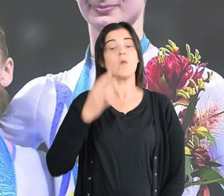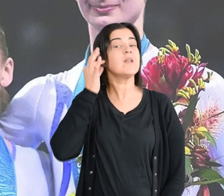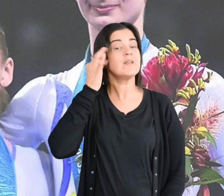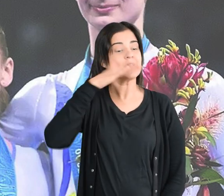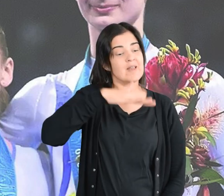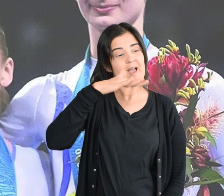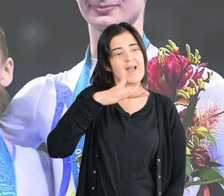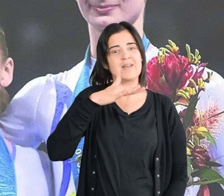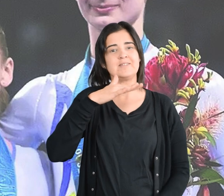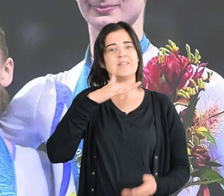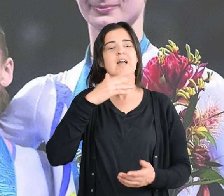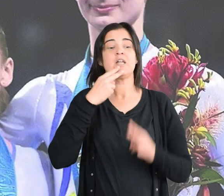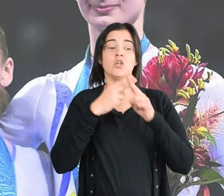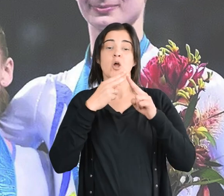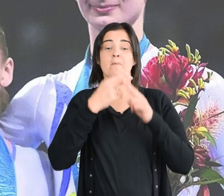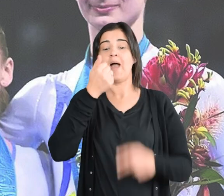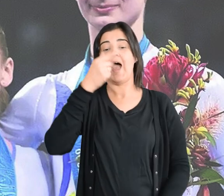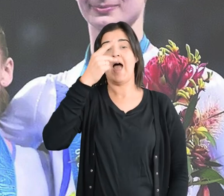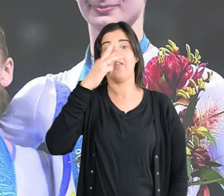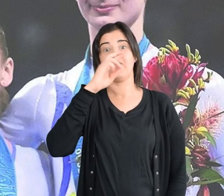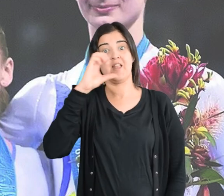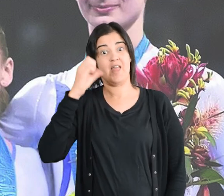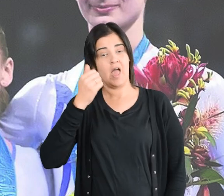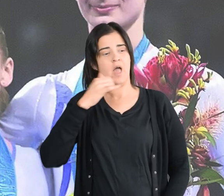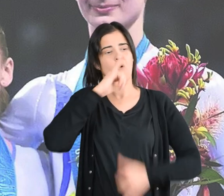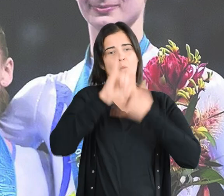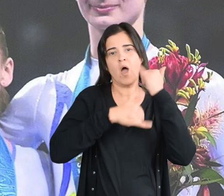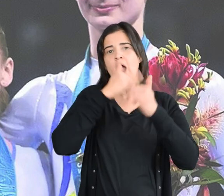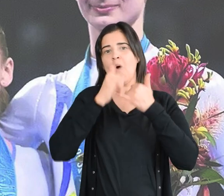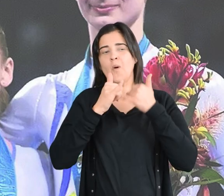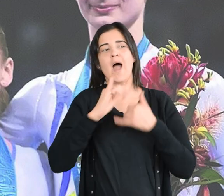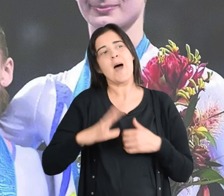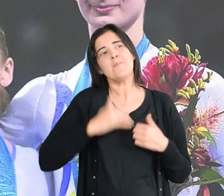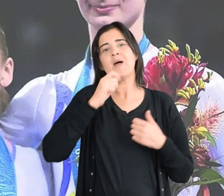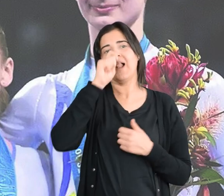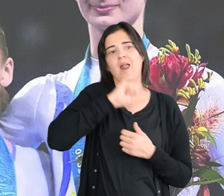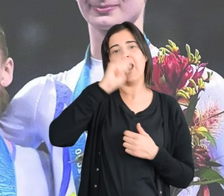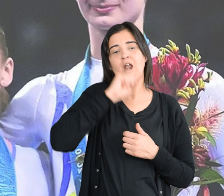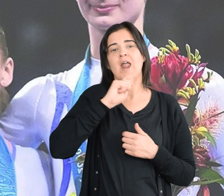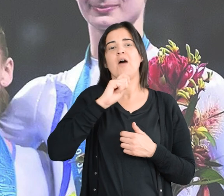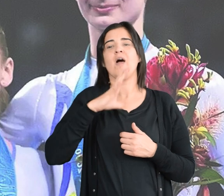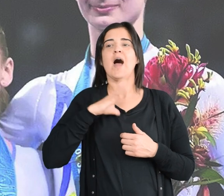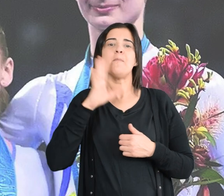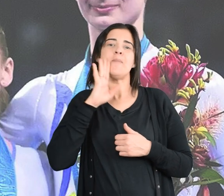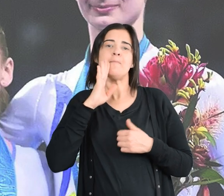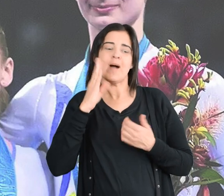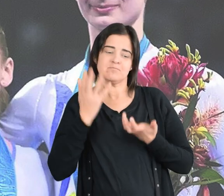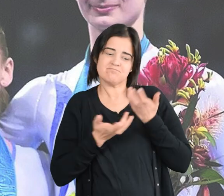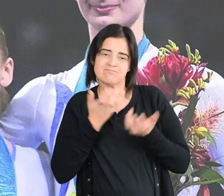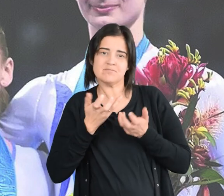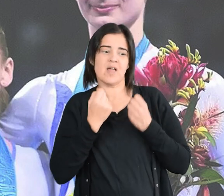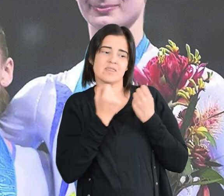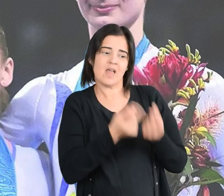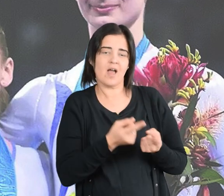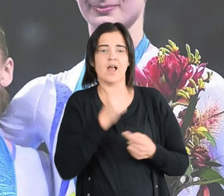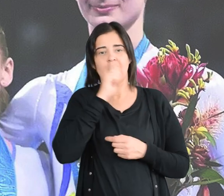una pequeña inquieta niña llamada Andrea Juega y no para de saltar mientras Disfruta de helados caseros con caramelo que le hace